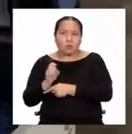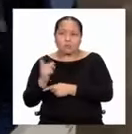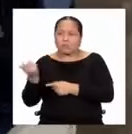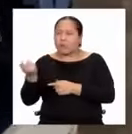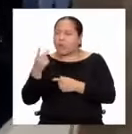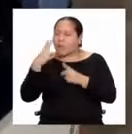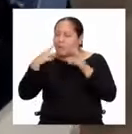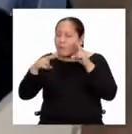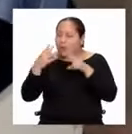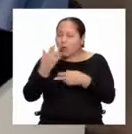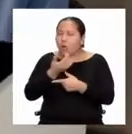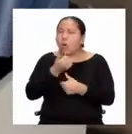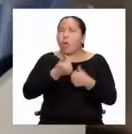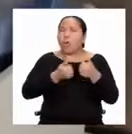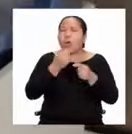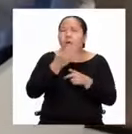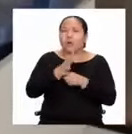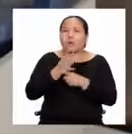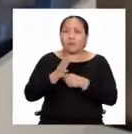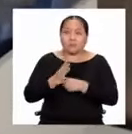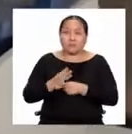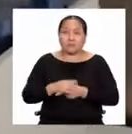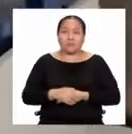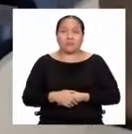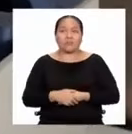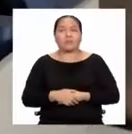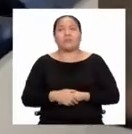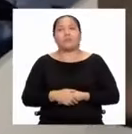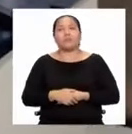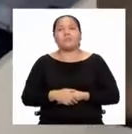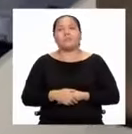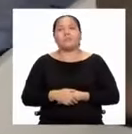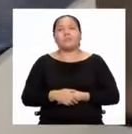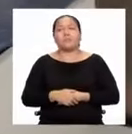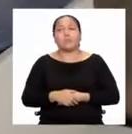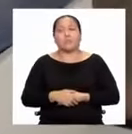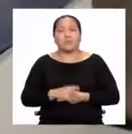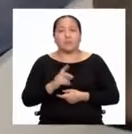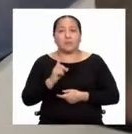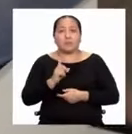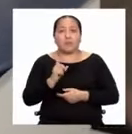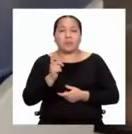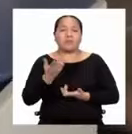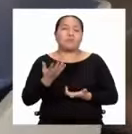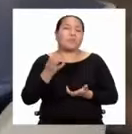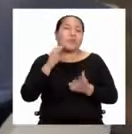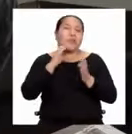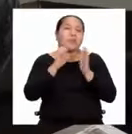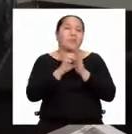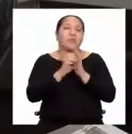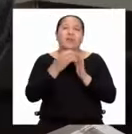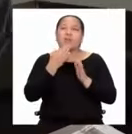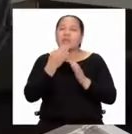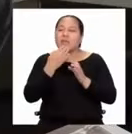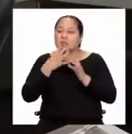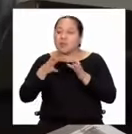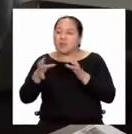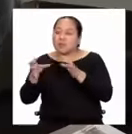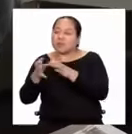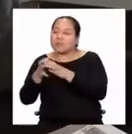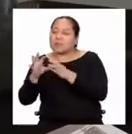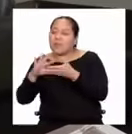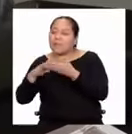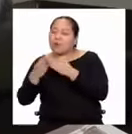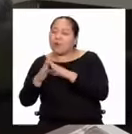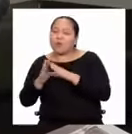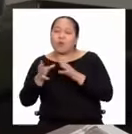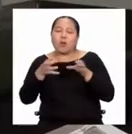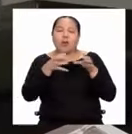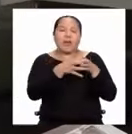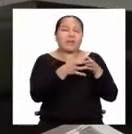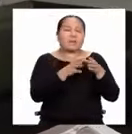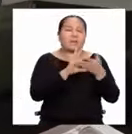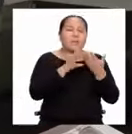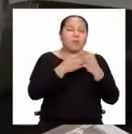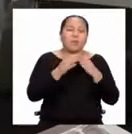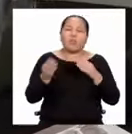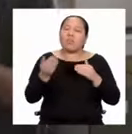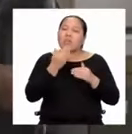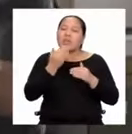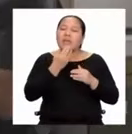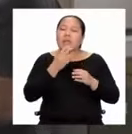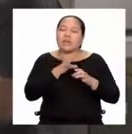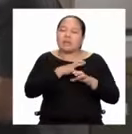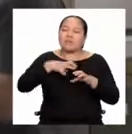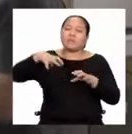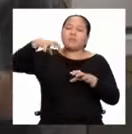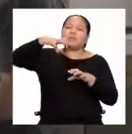como un estudio de paternidad, pero no entre dos individuos, sino entre pueblos. Toda esa información que no está en los